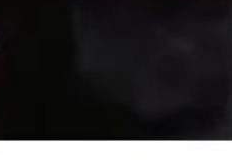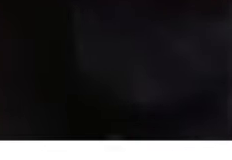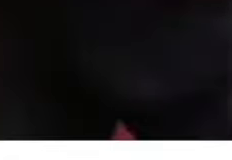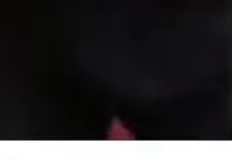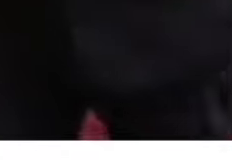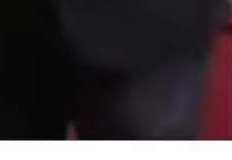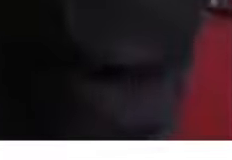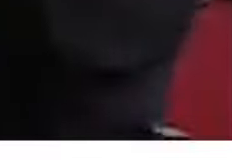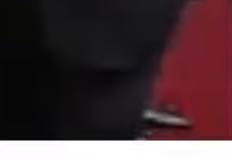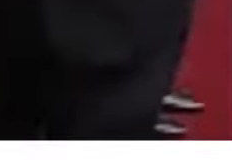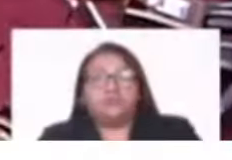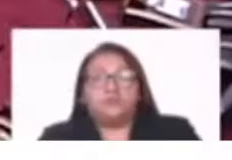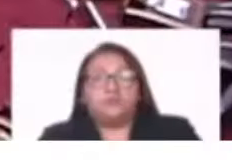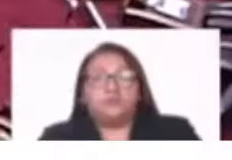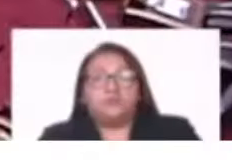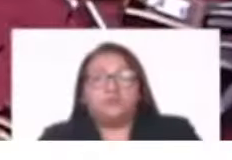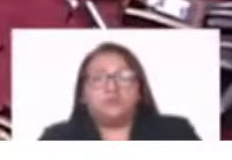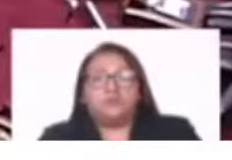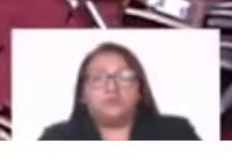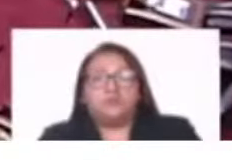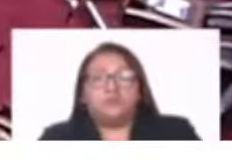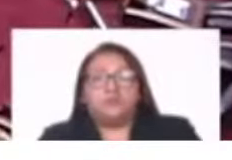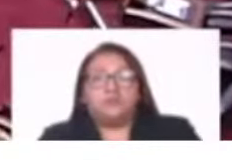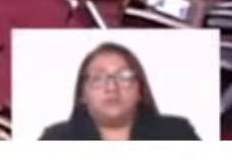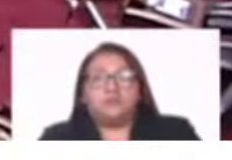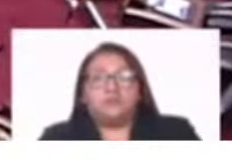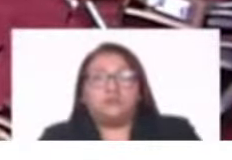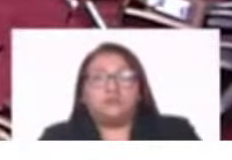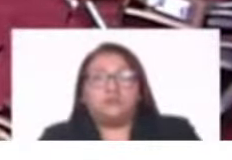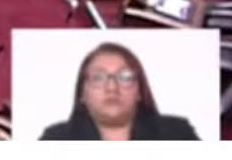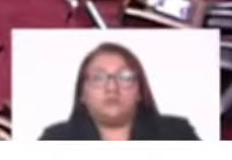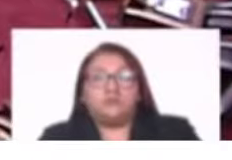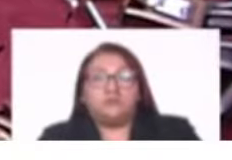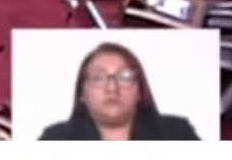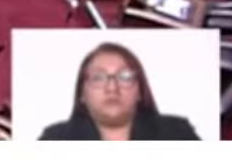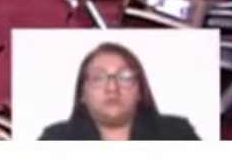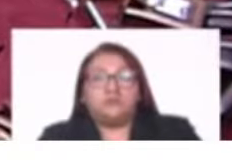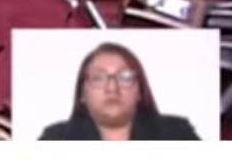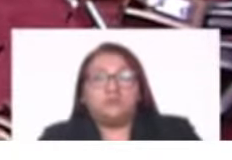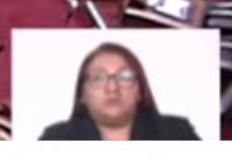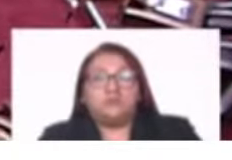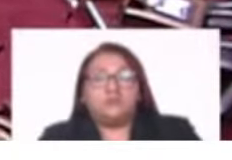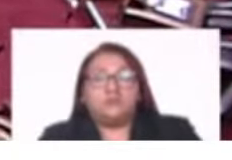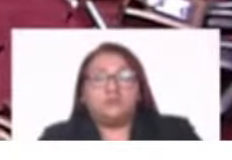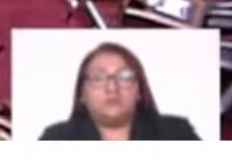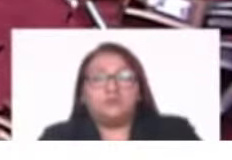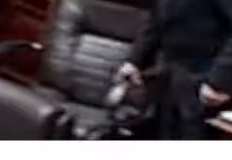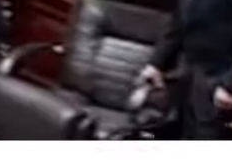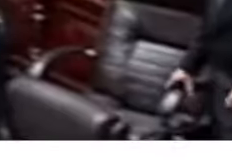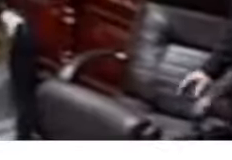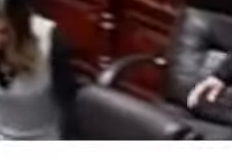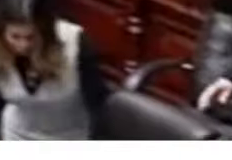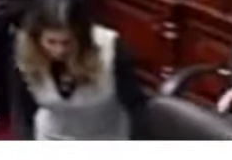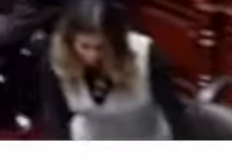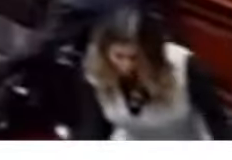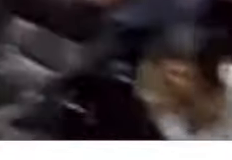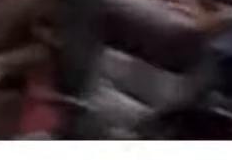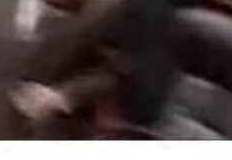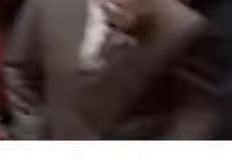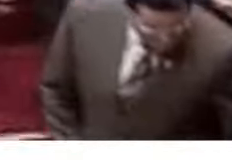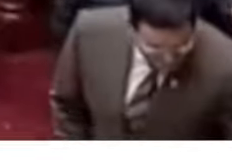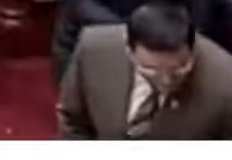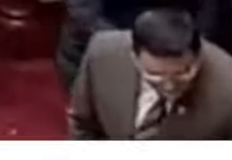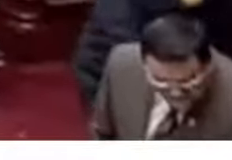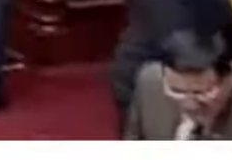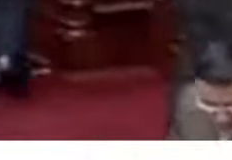Muy bien, ahí está entrando el Premier Alberto Otarola junto con el ministro de Economía Alex Contreras para poder sustentar el